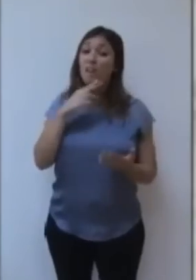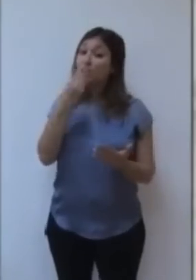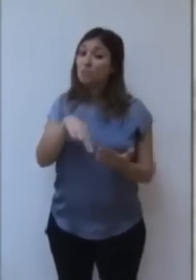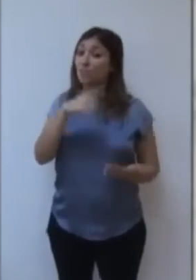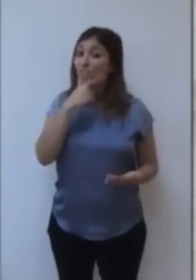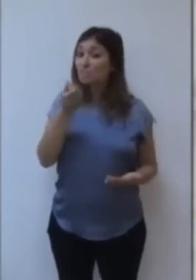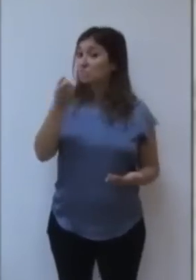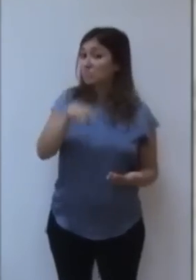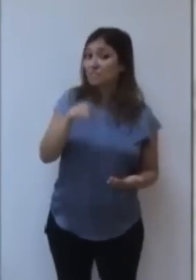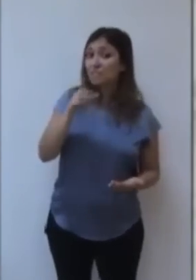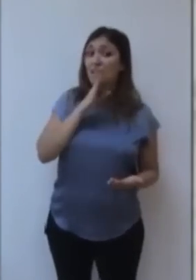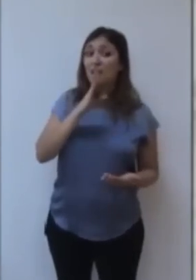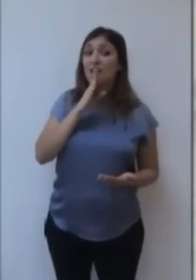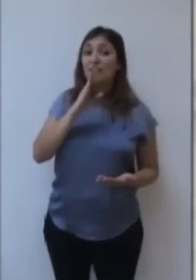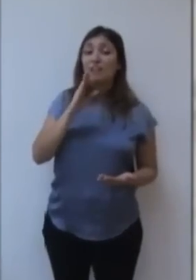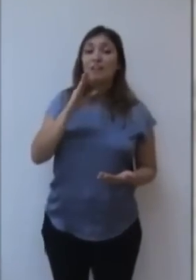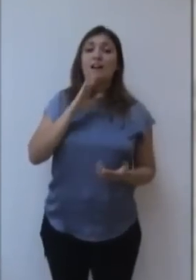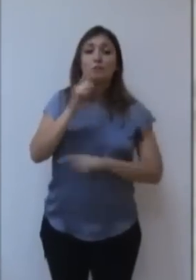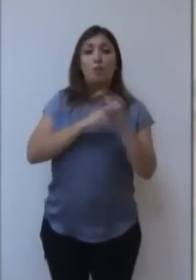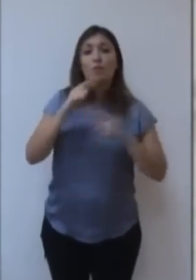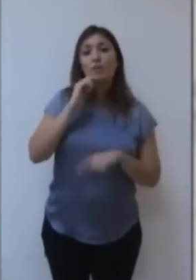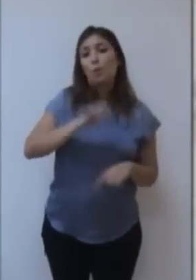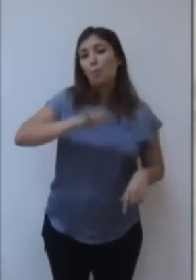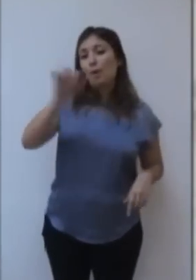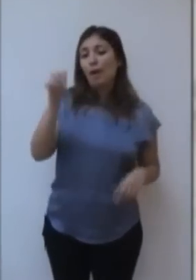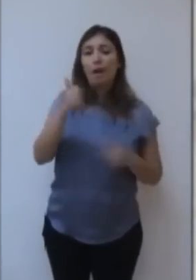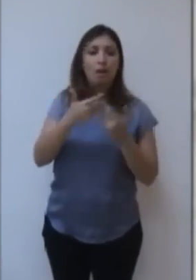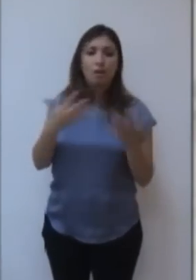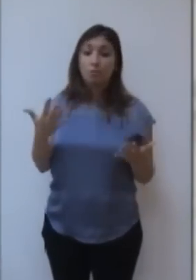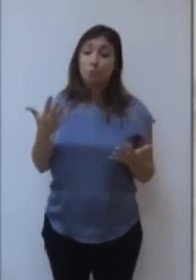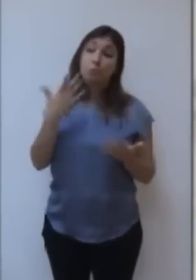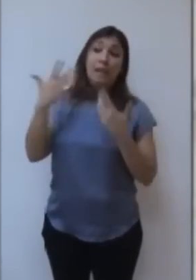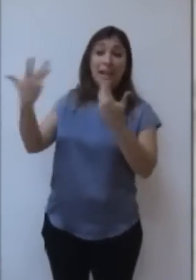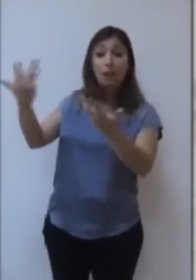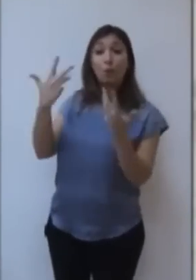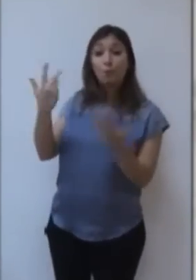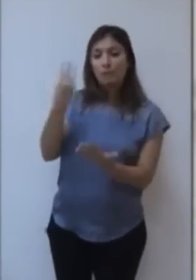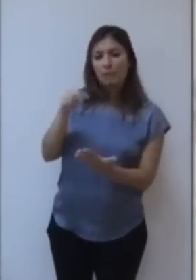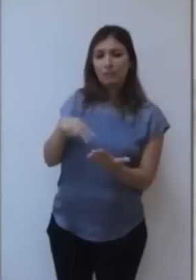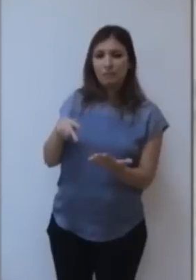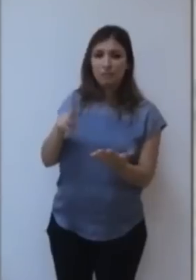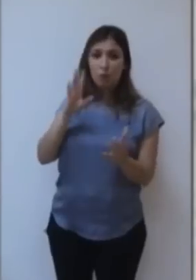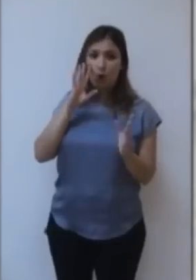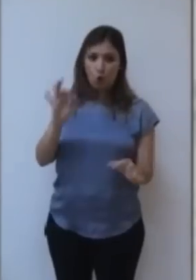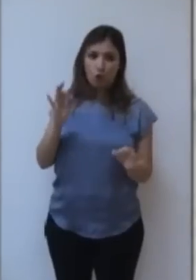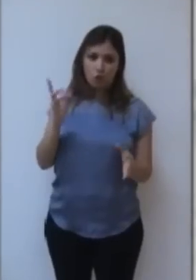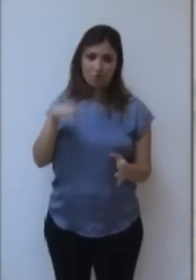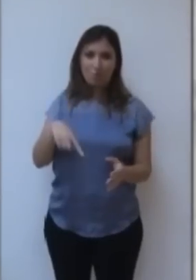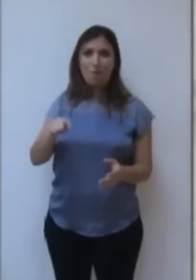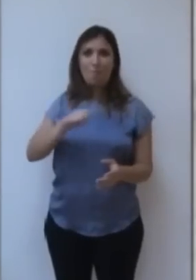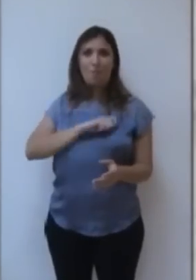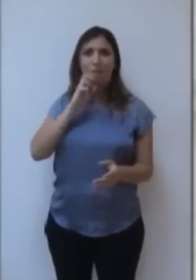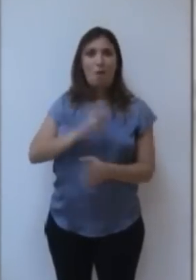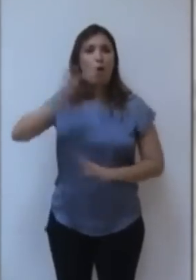¿no? Comentar lo del IFLA y la Asociación Europea y tal, te lees las recomendaciones y son absolutamente obvias, ¿no? O sea,